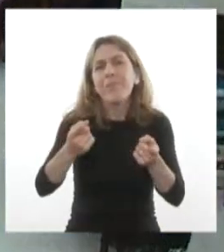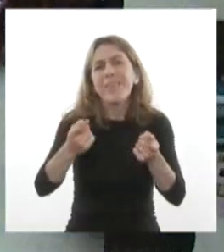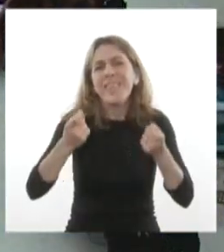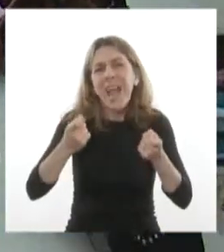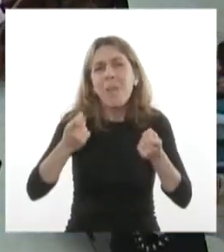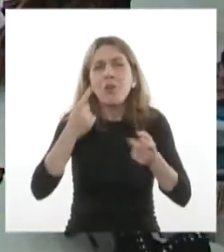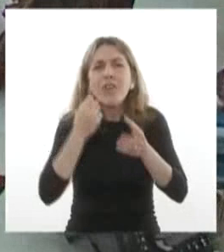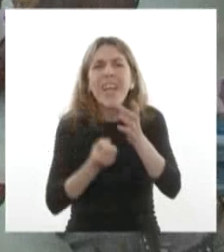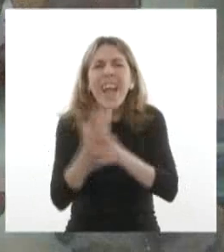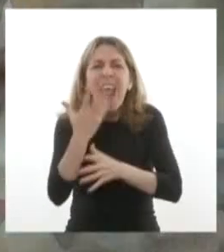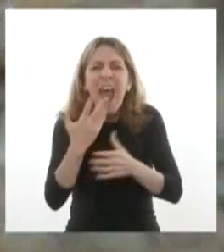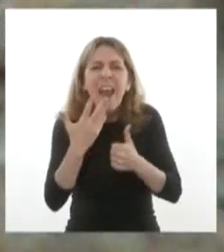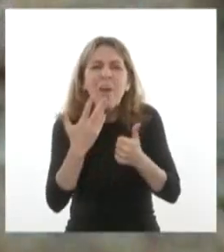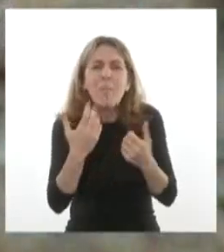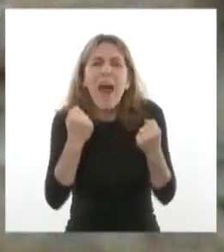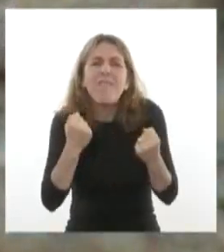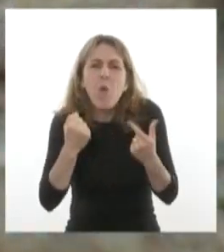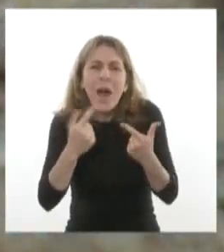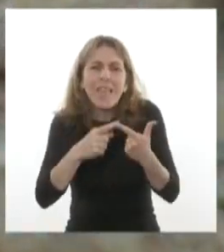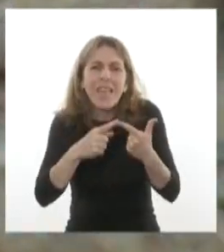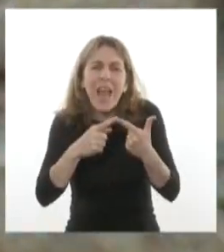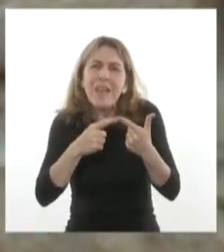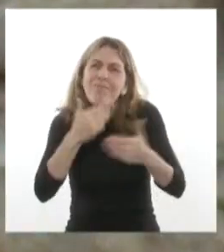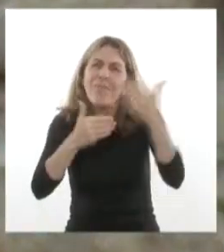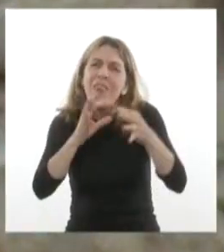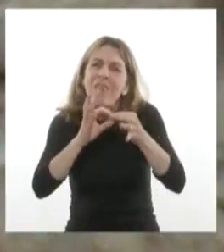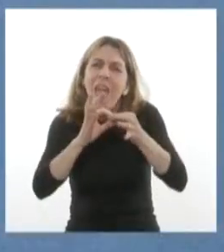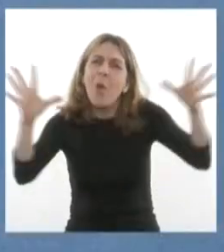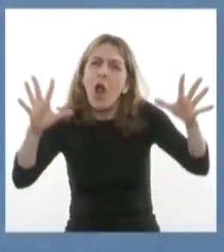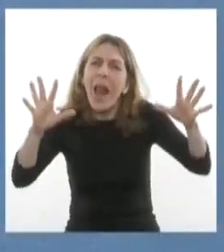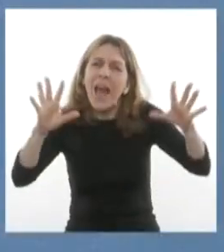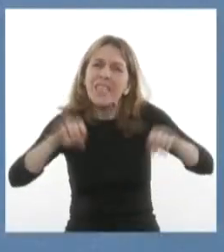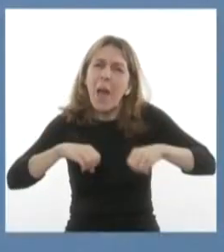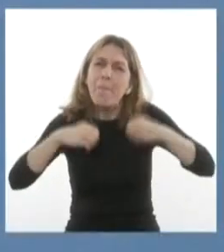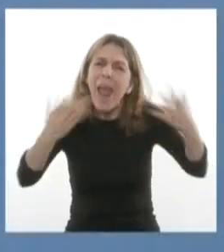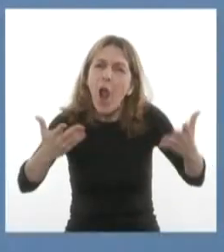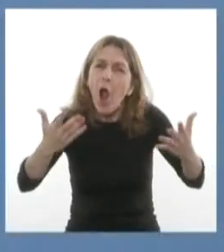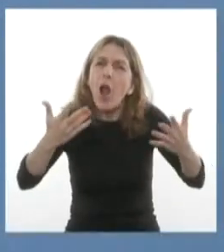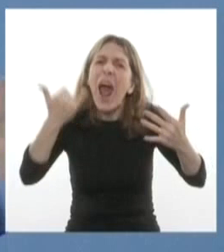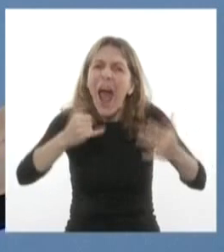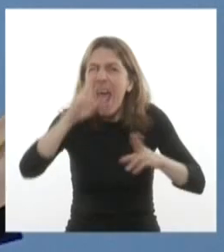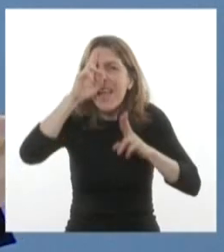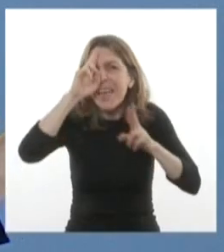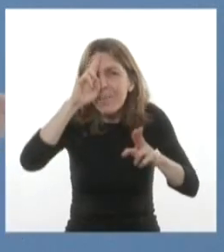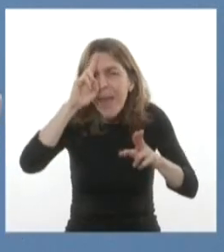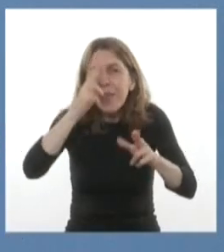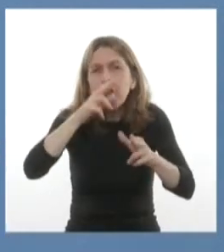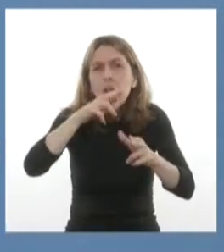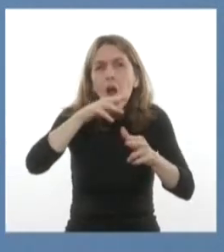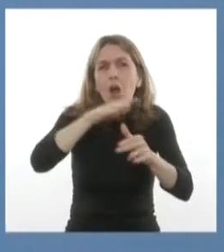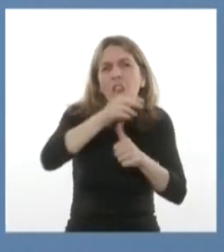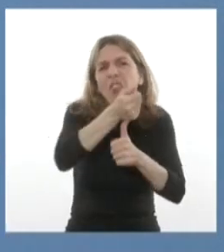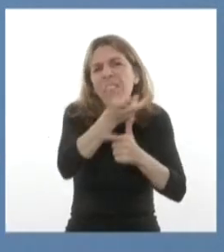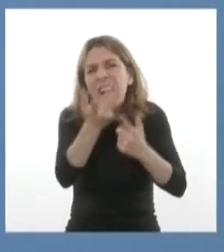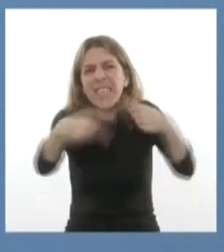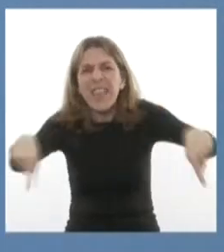sostener, crear, revitalizar, darle fuerza a una democracia donde la diversidad exista inexorablemente. En una